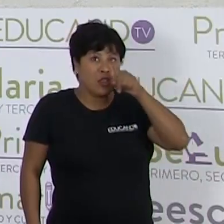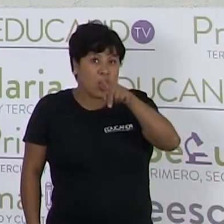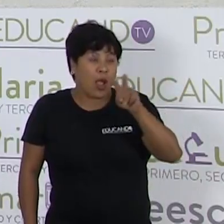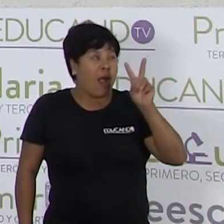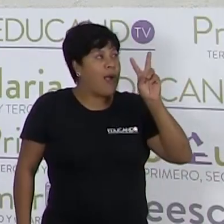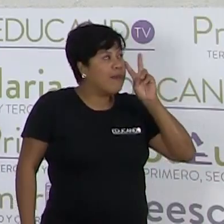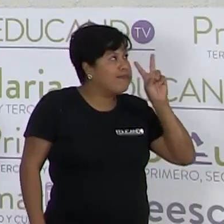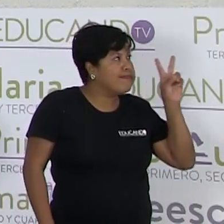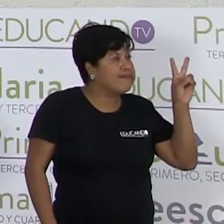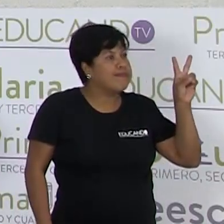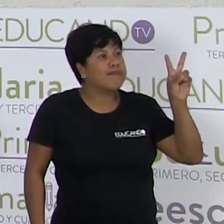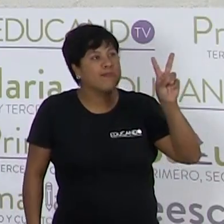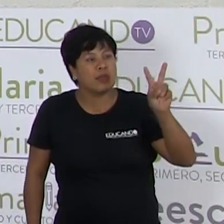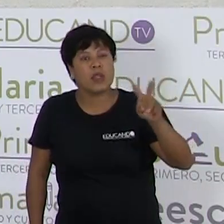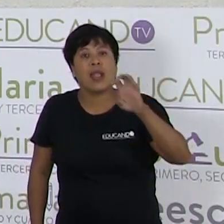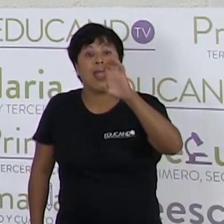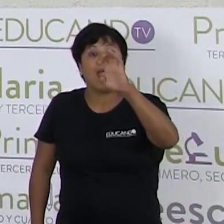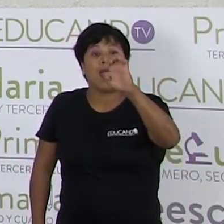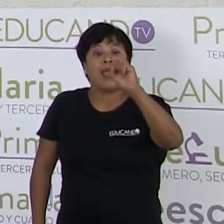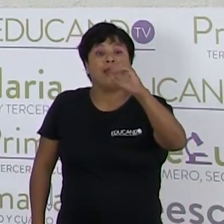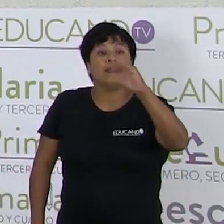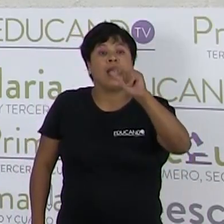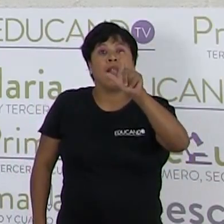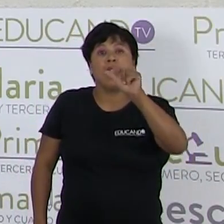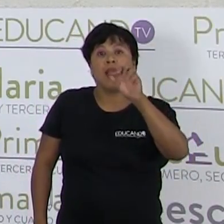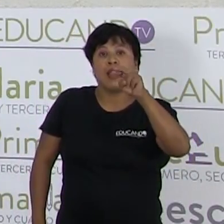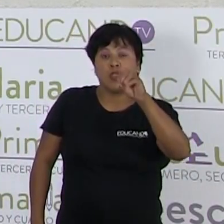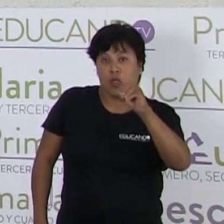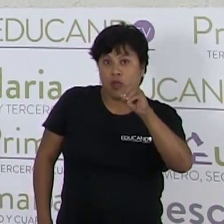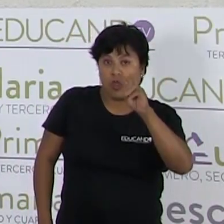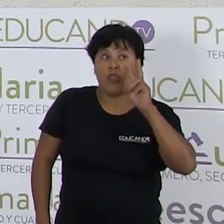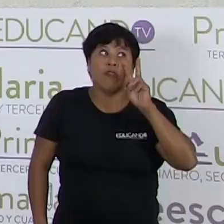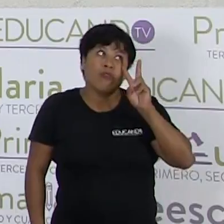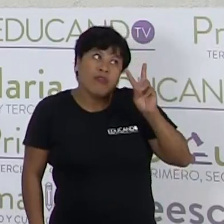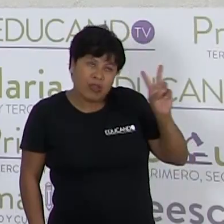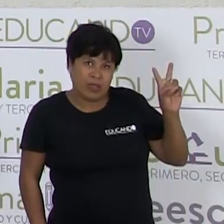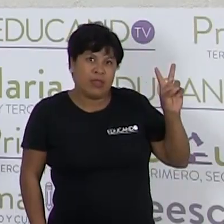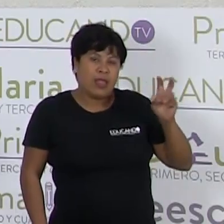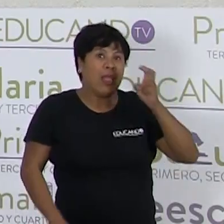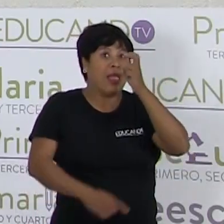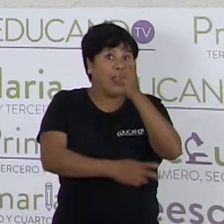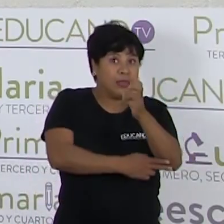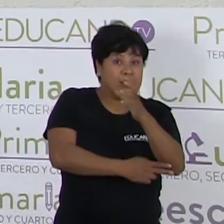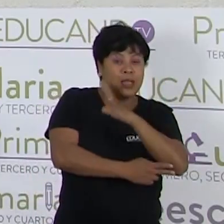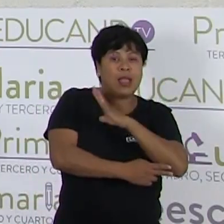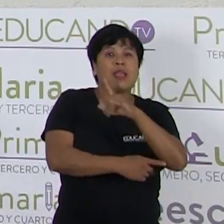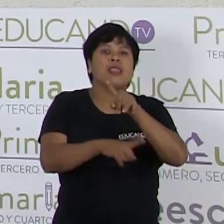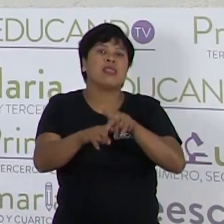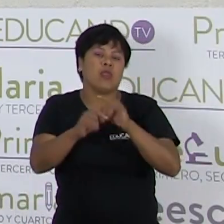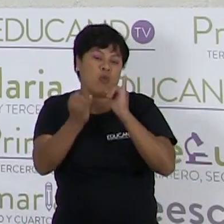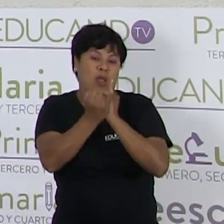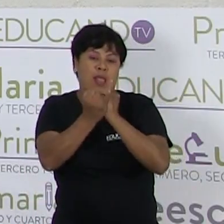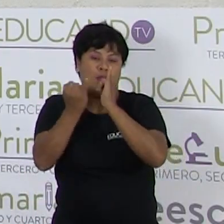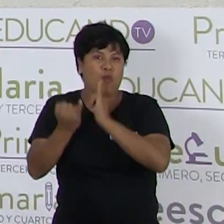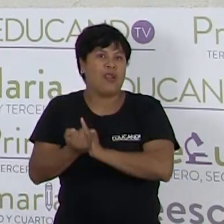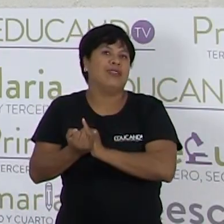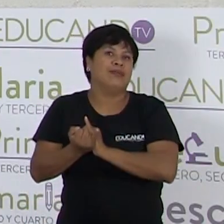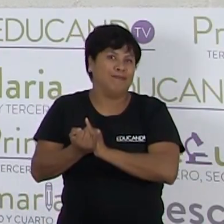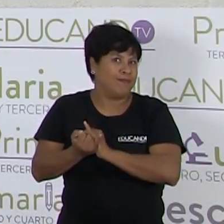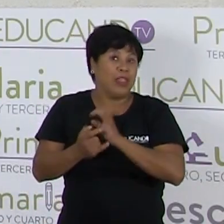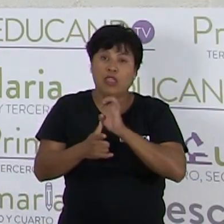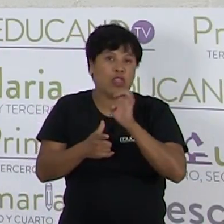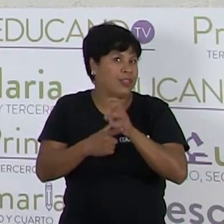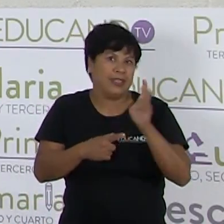Obsérvalo bien. Dice escaleno. Si te das cuenta, este lado y este lado son iguales. Por lo tanto, no sería